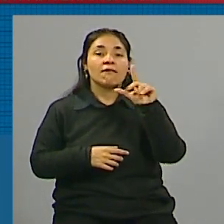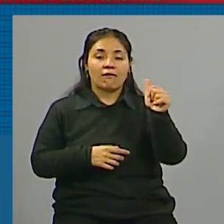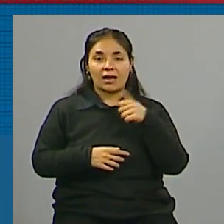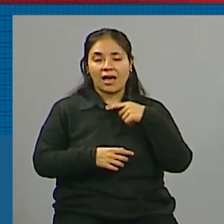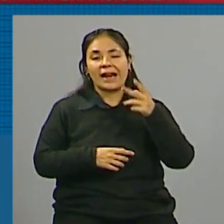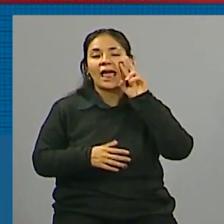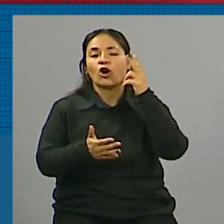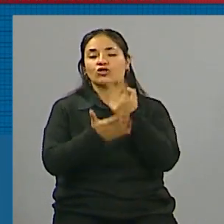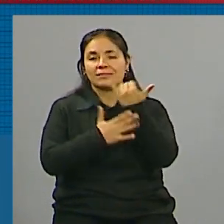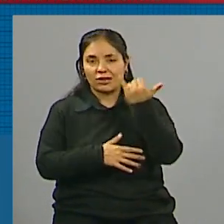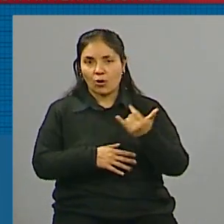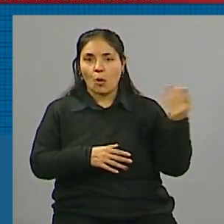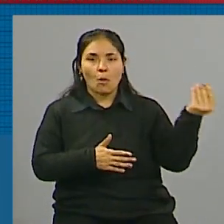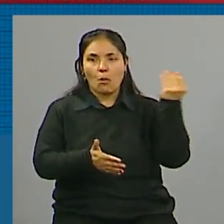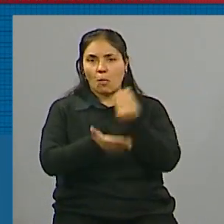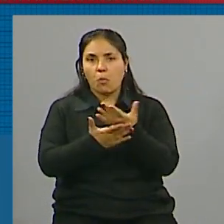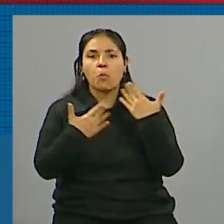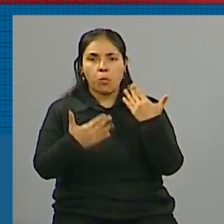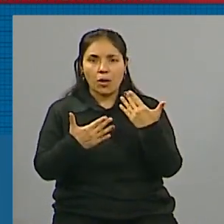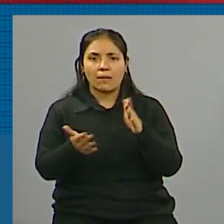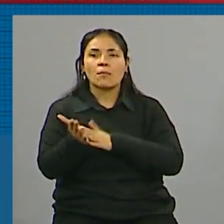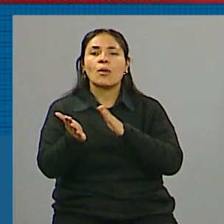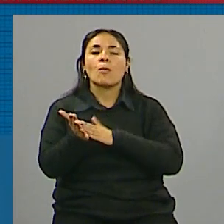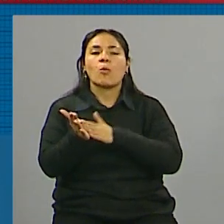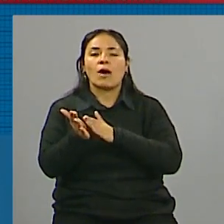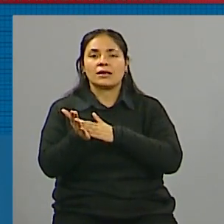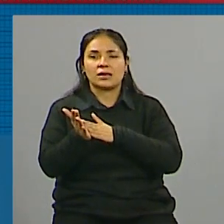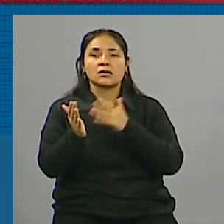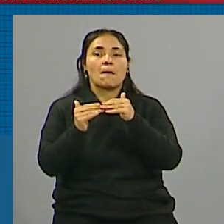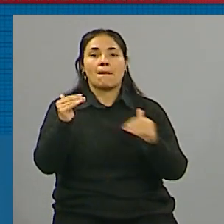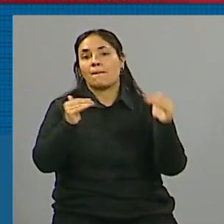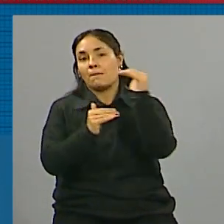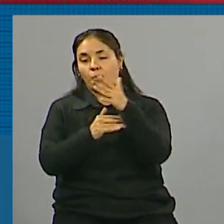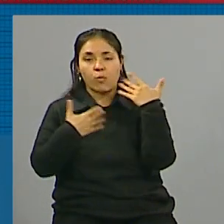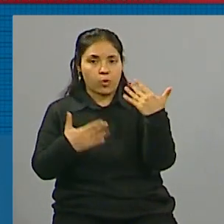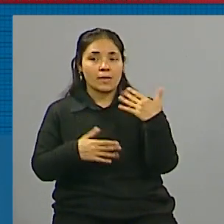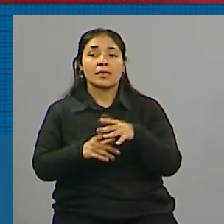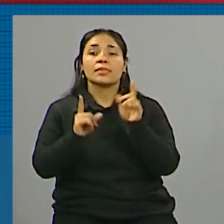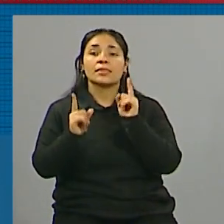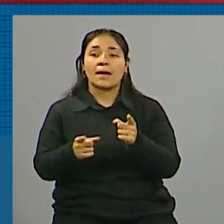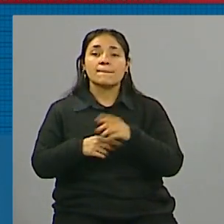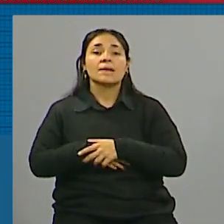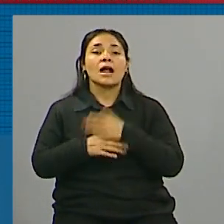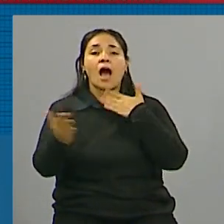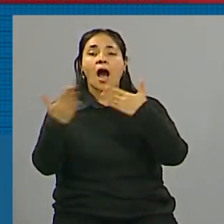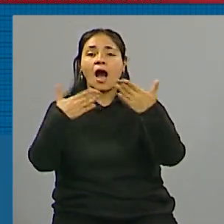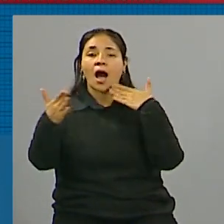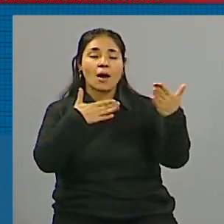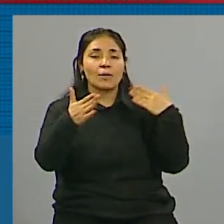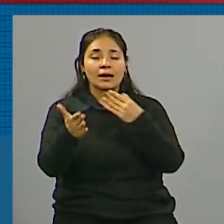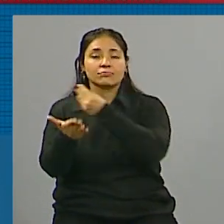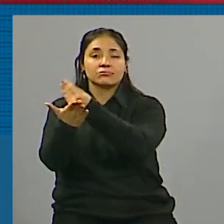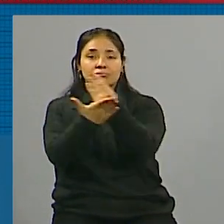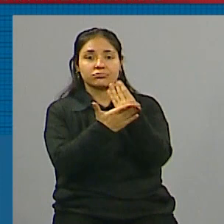que le permite ser uno de los actores que pueda llevar propuestas superadoras y a la vez también generar diálogo con actores que